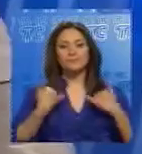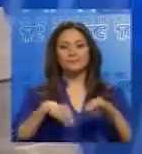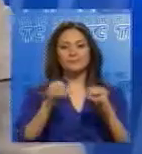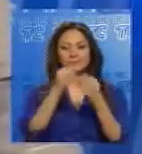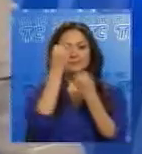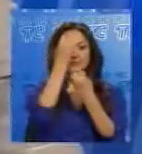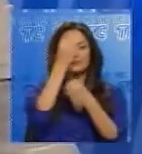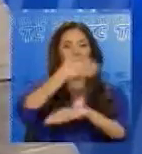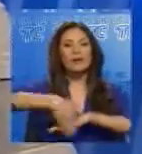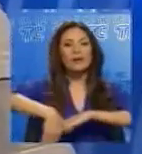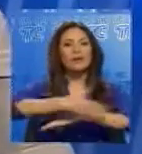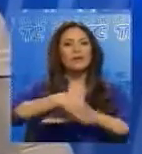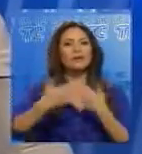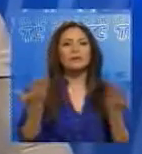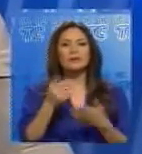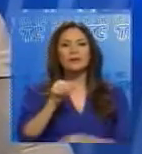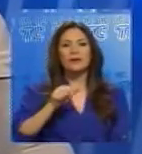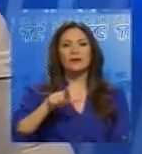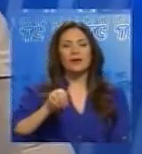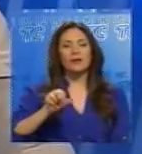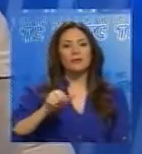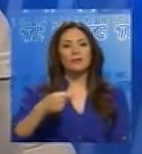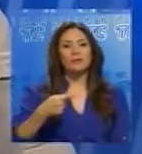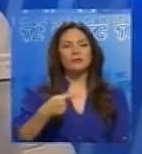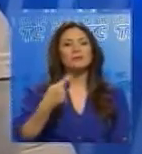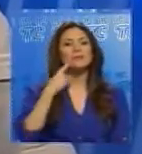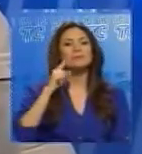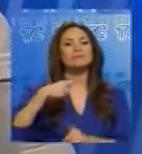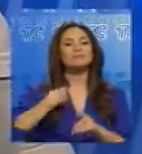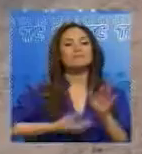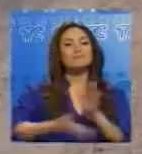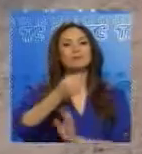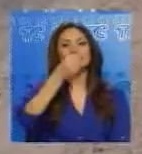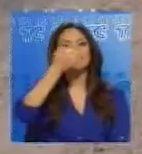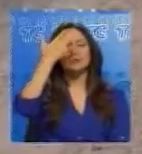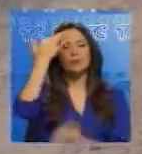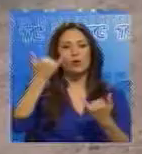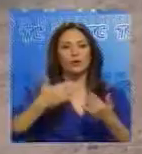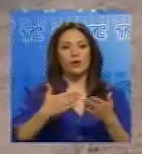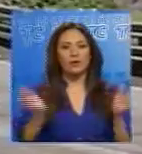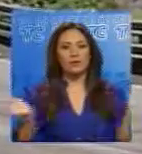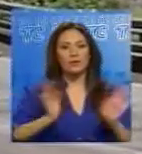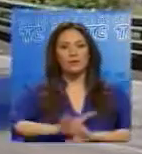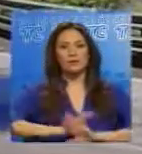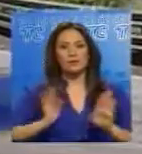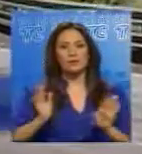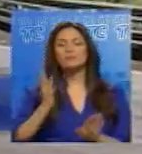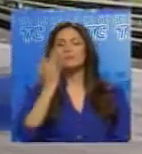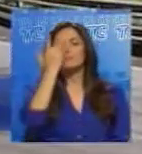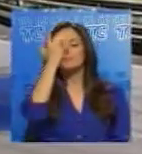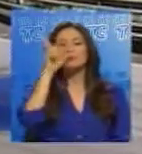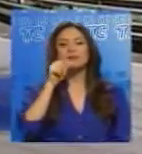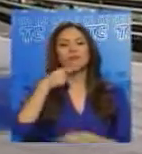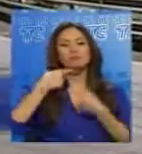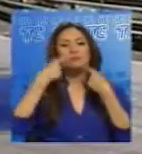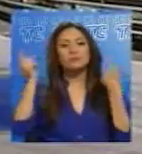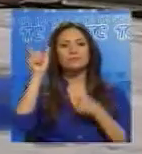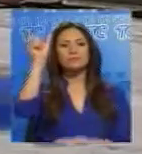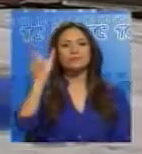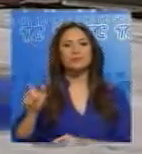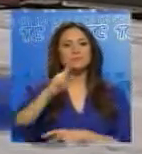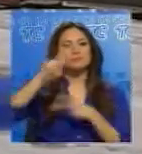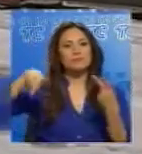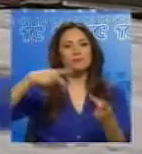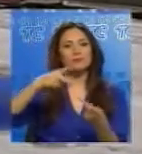la vía alóag-santo domingo se reabrirá en horario restringido a partir de hoy según anunció según anunció el prefecto de pichincha